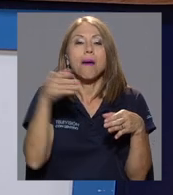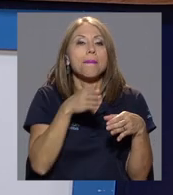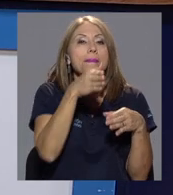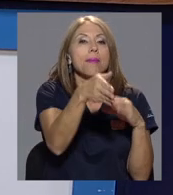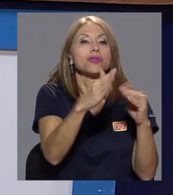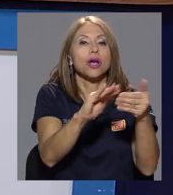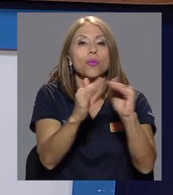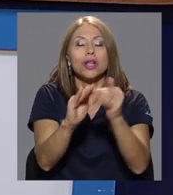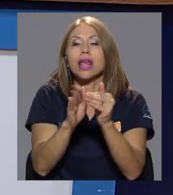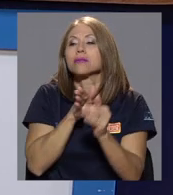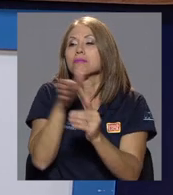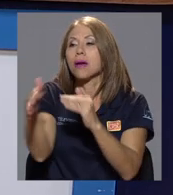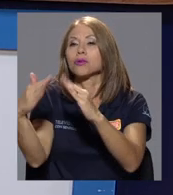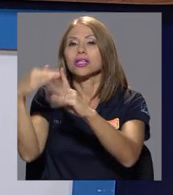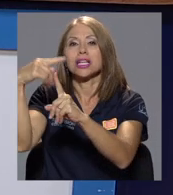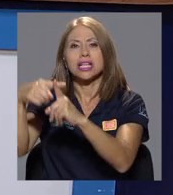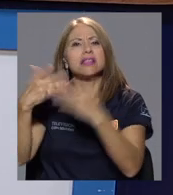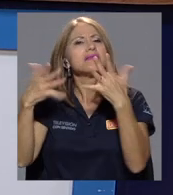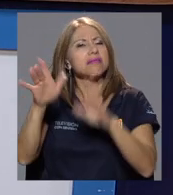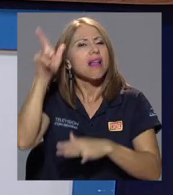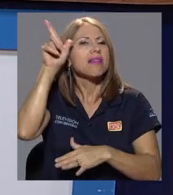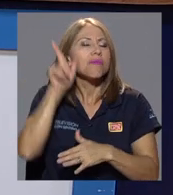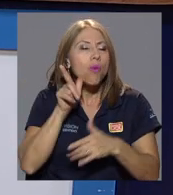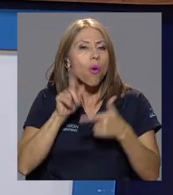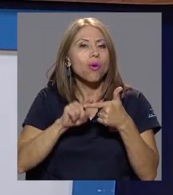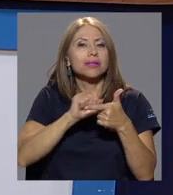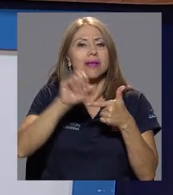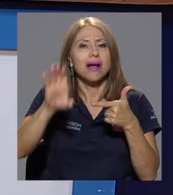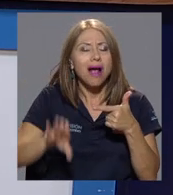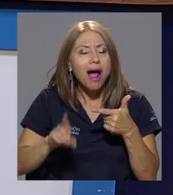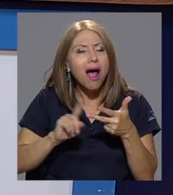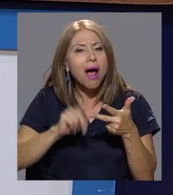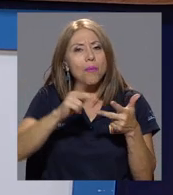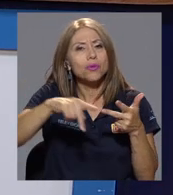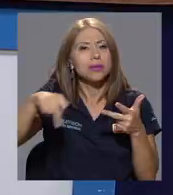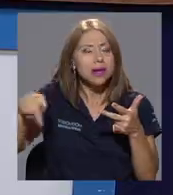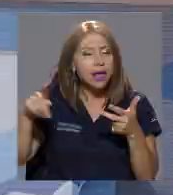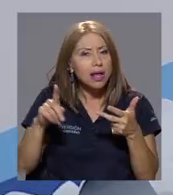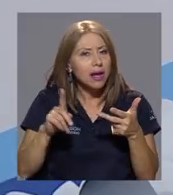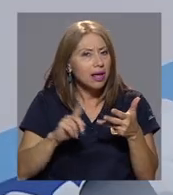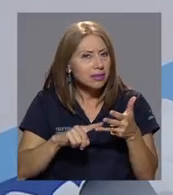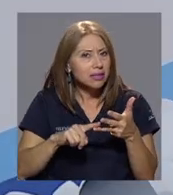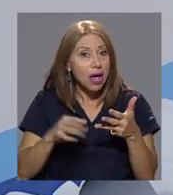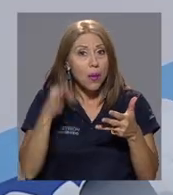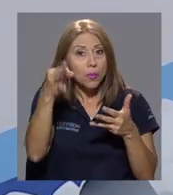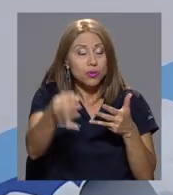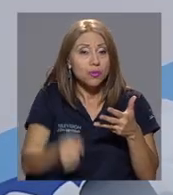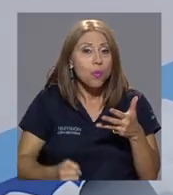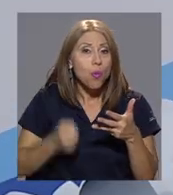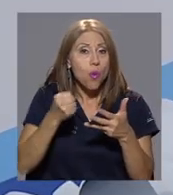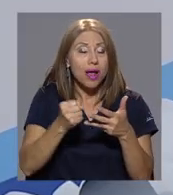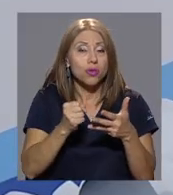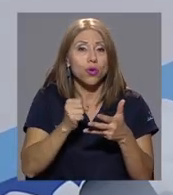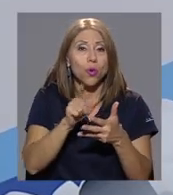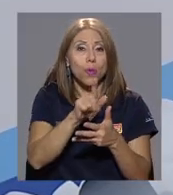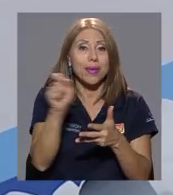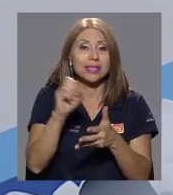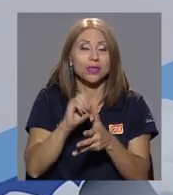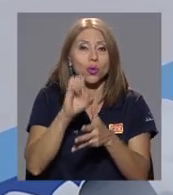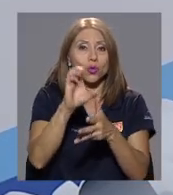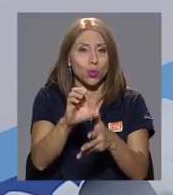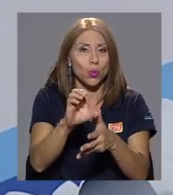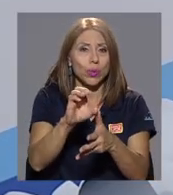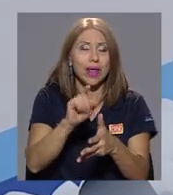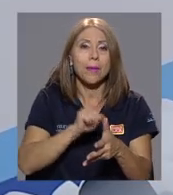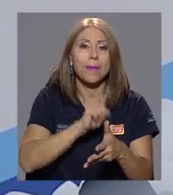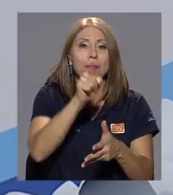iglesias estamos hemos estado en limón hemos estado en aguas zarcas en san carlos hemos estado en puntarenas para el año entrante en octubre vamos a estar